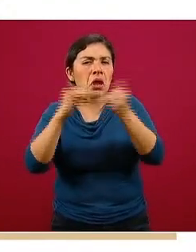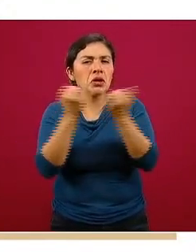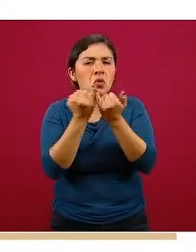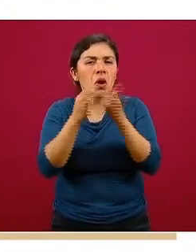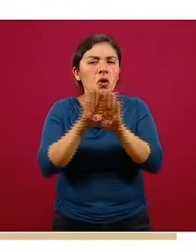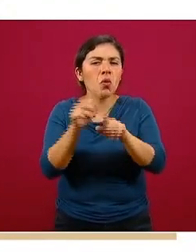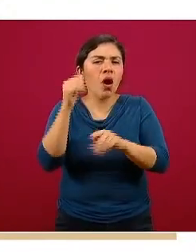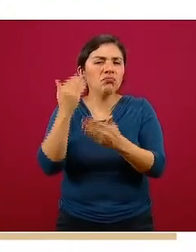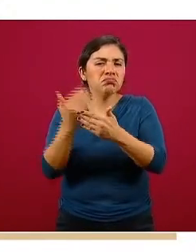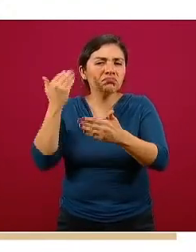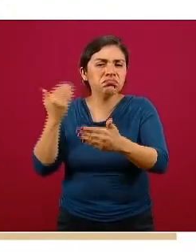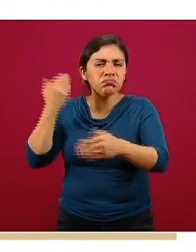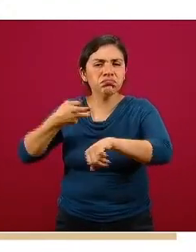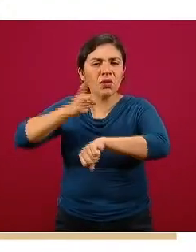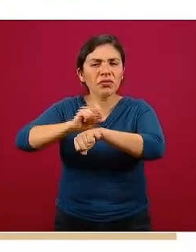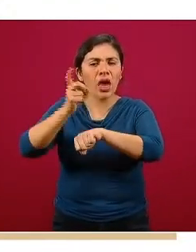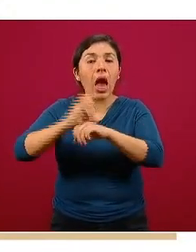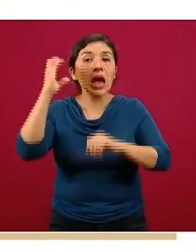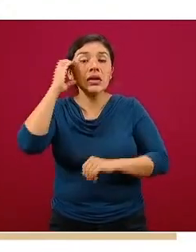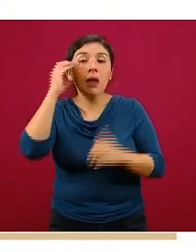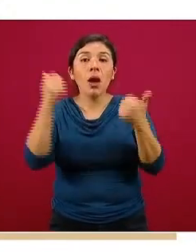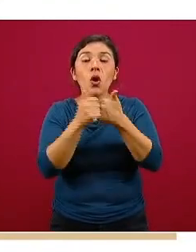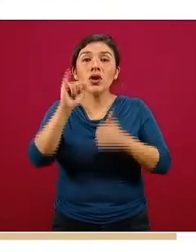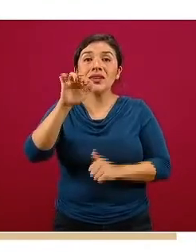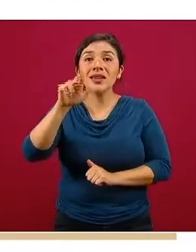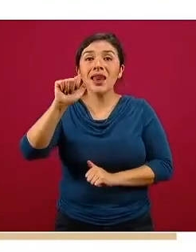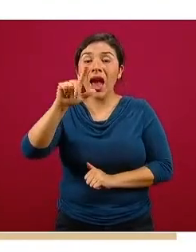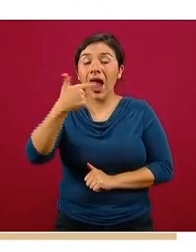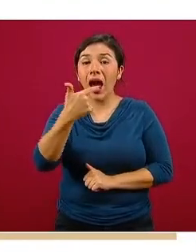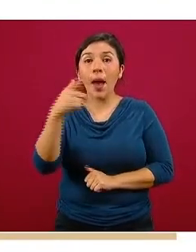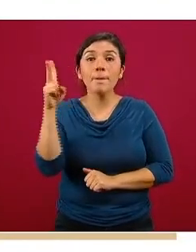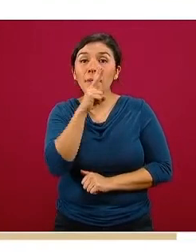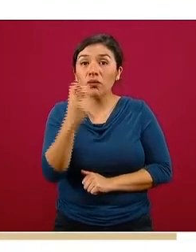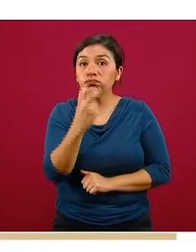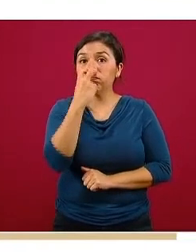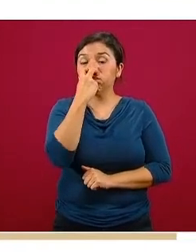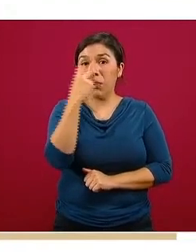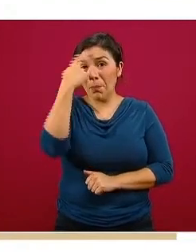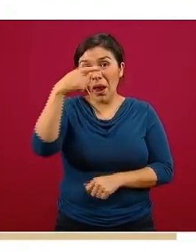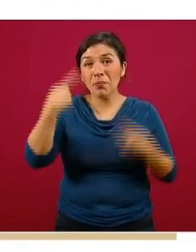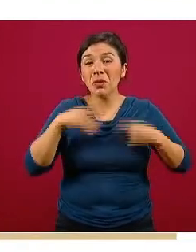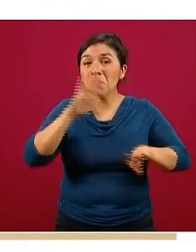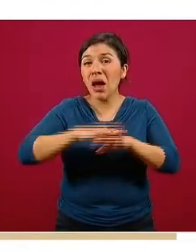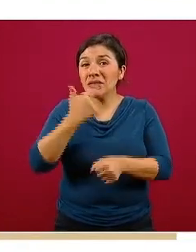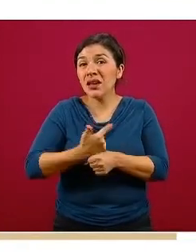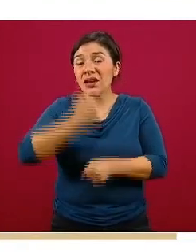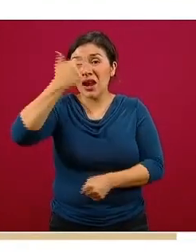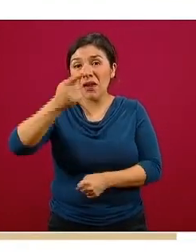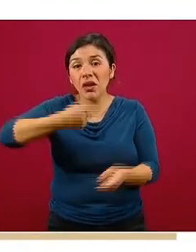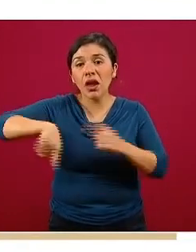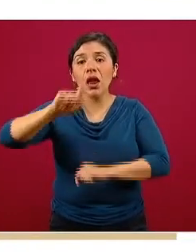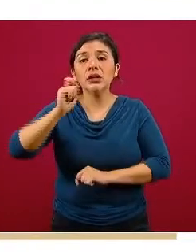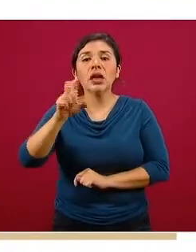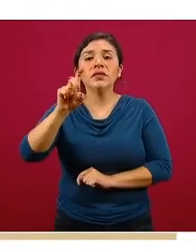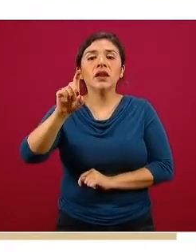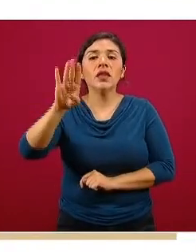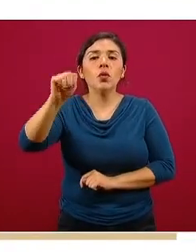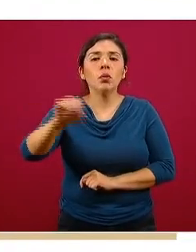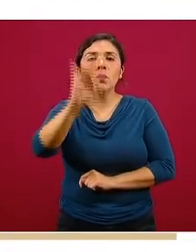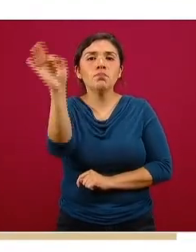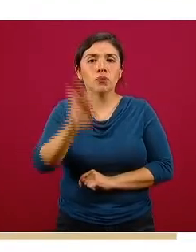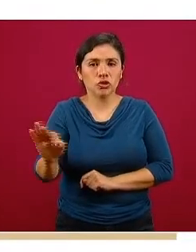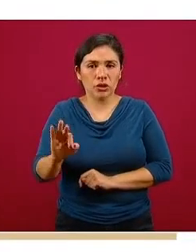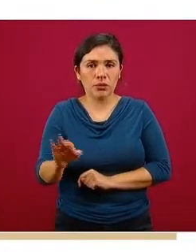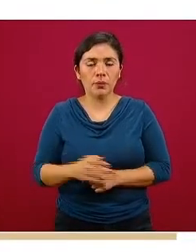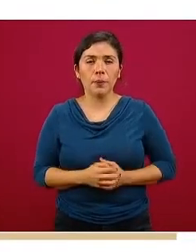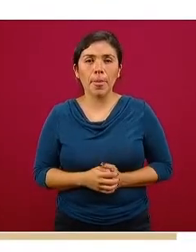días, las camas IRAG con ventilador para pacientes críticos, que continúan con una ocupación nacional del 39%. Veamos